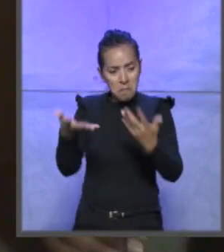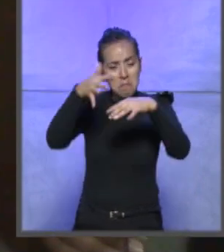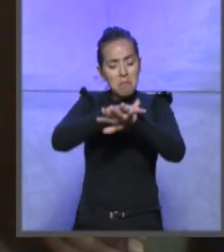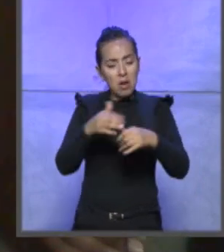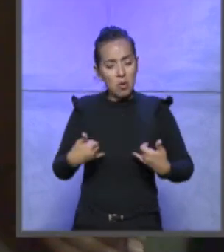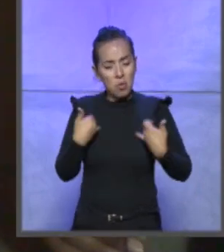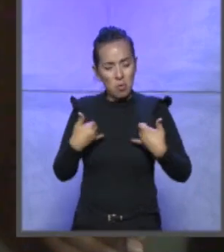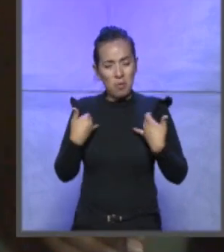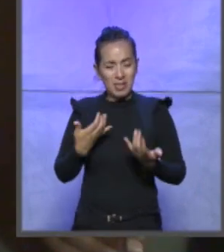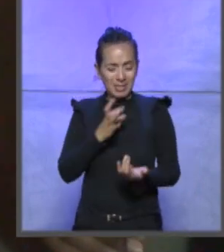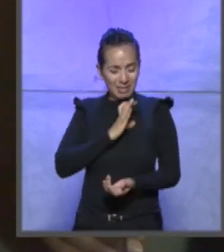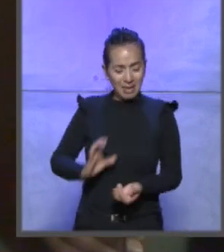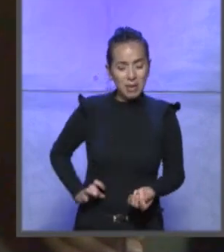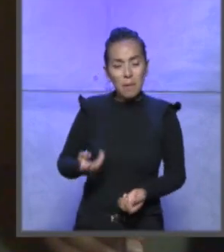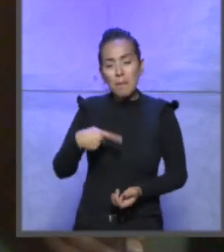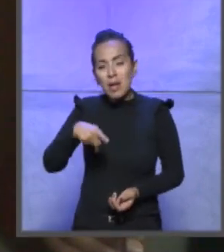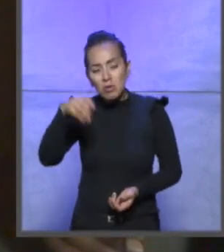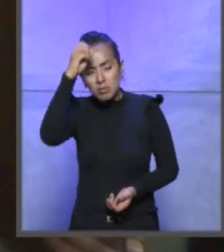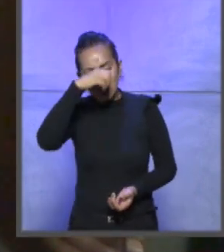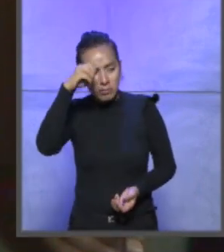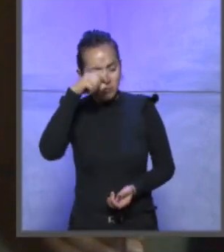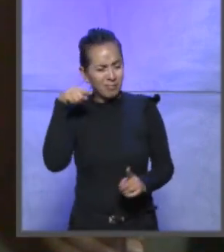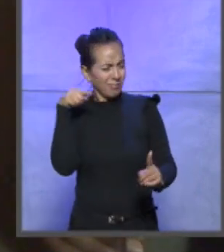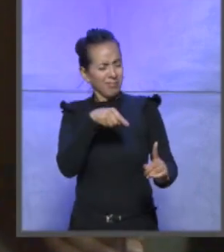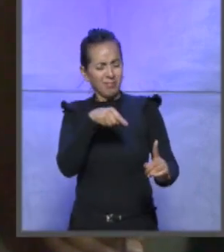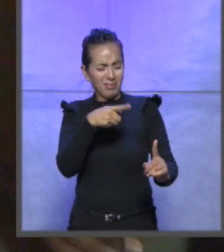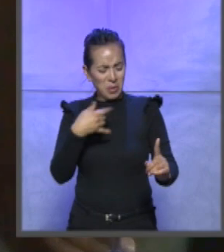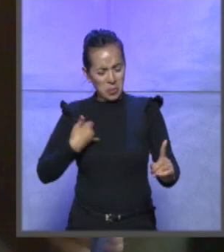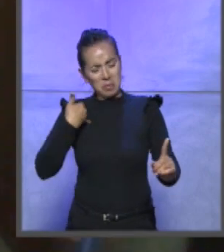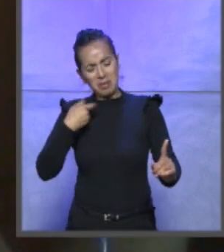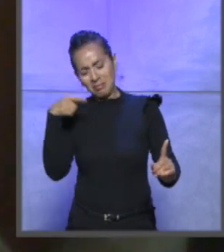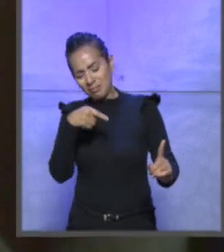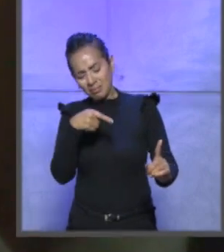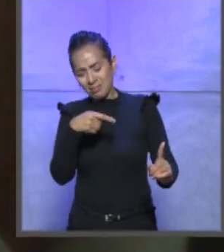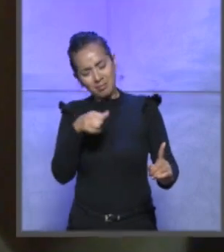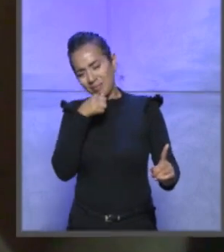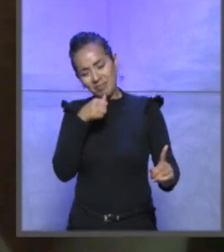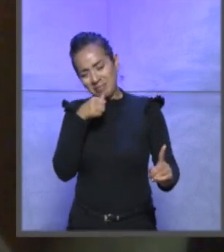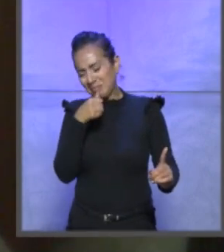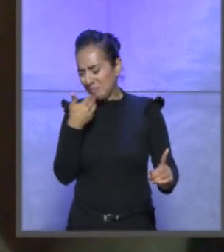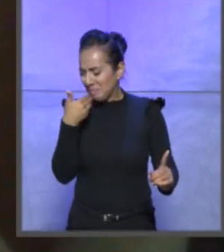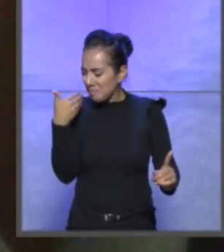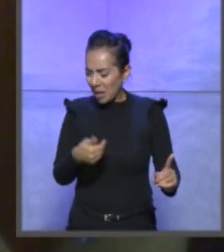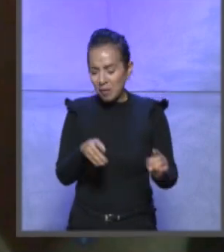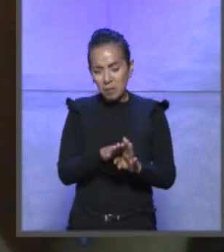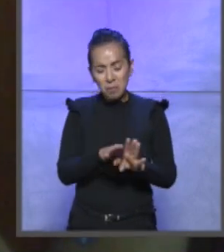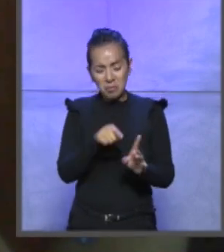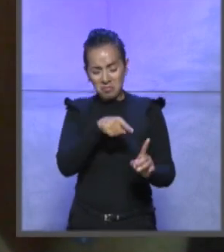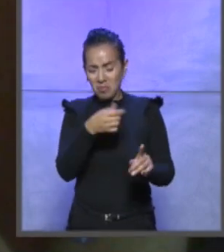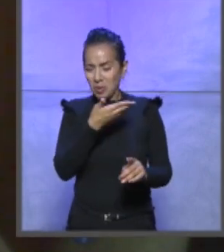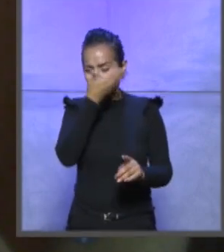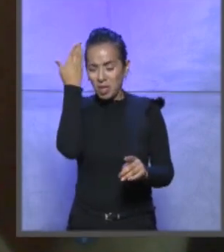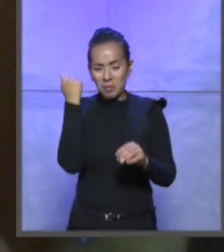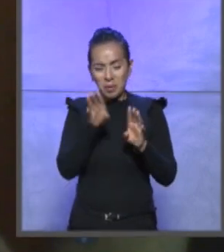jóvenes como candidatos, pero las opiniones de la mayoría de la gente es que no están preparados, que no están capacitados, que no tienen idea ni